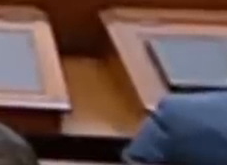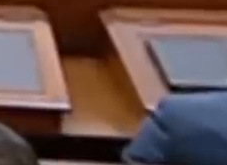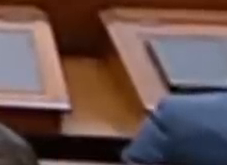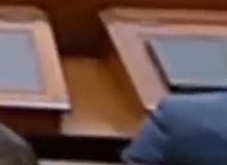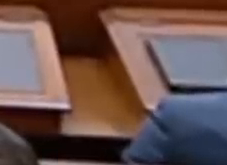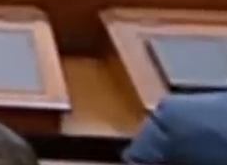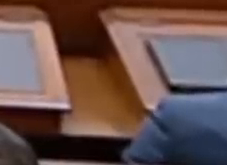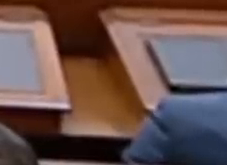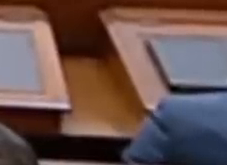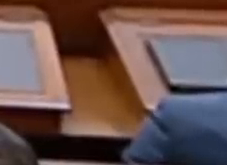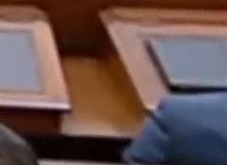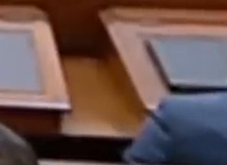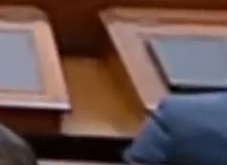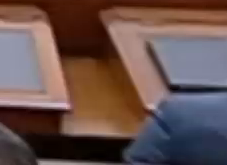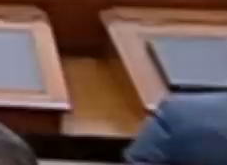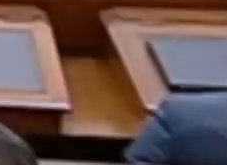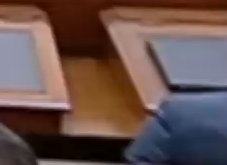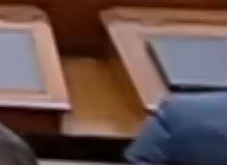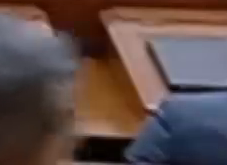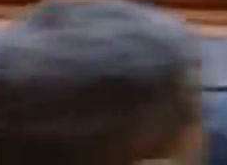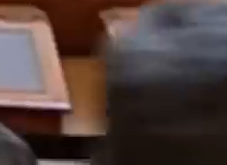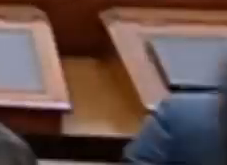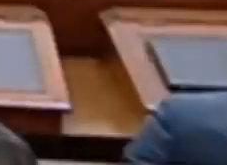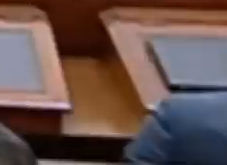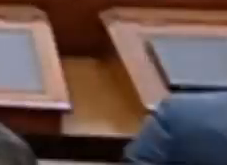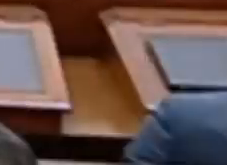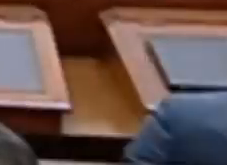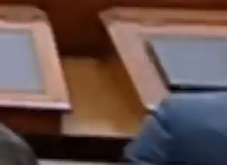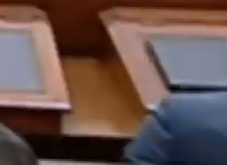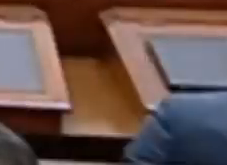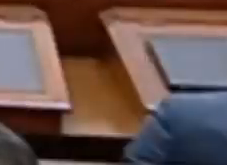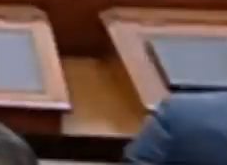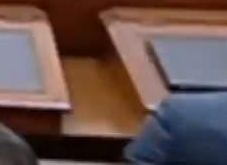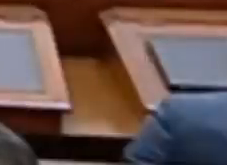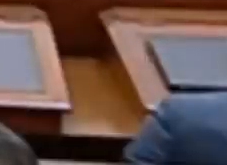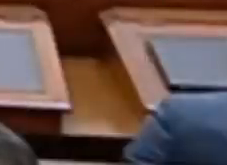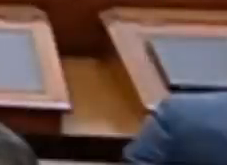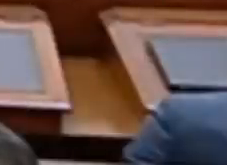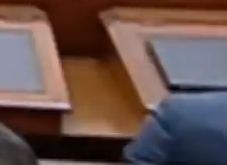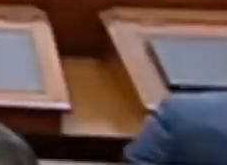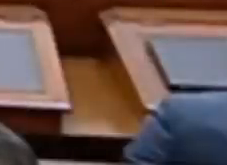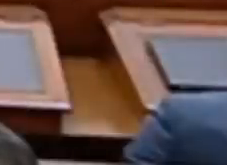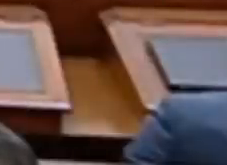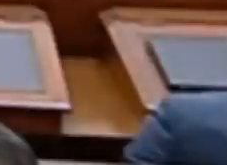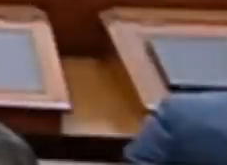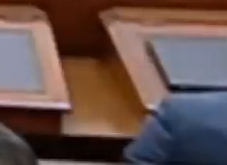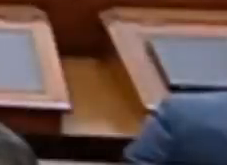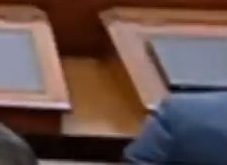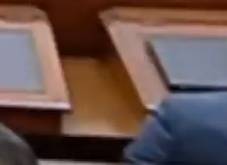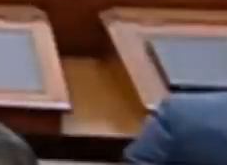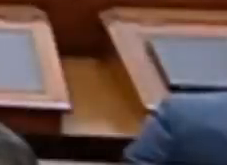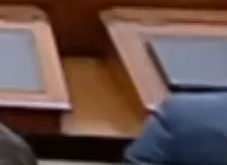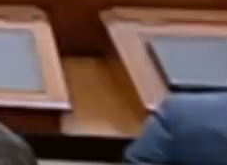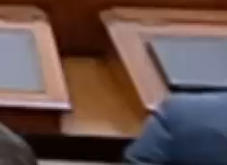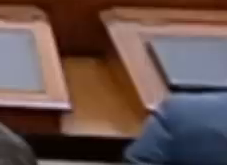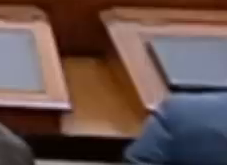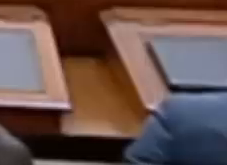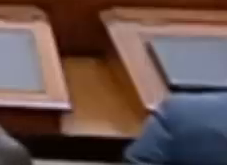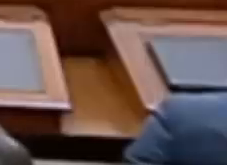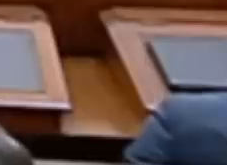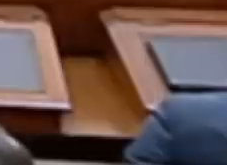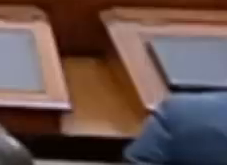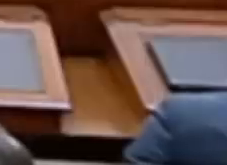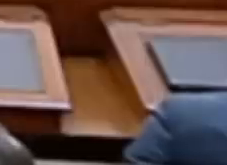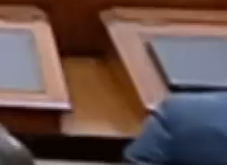de congresistas cuya función principal es el seguimiento y fiscalización del funcionamiento de los órganos estatales y en particular de los sectores